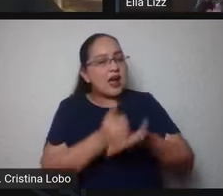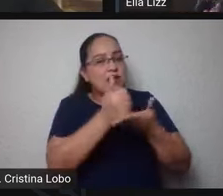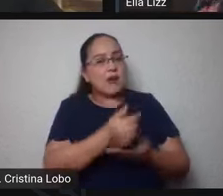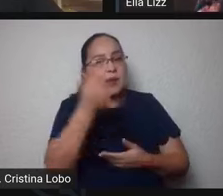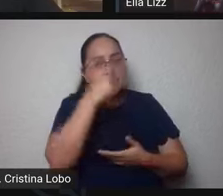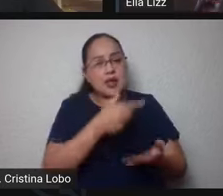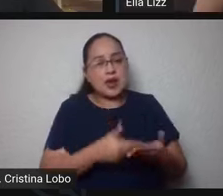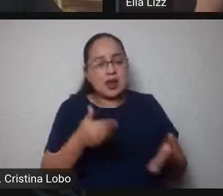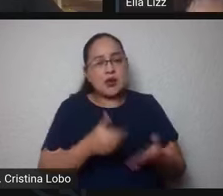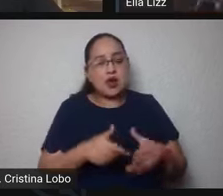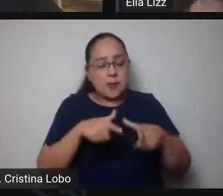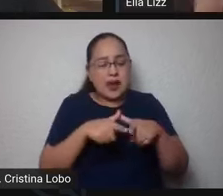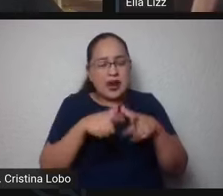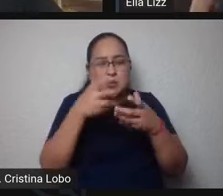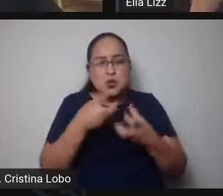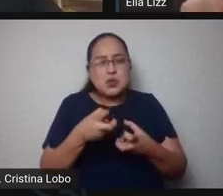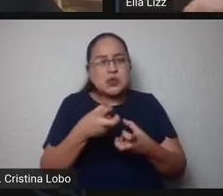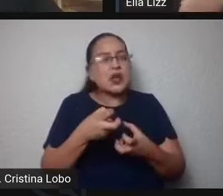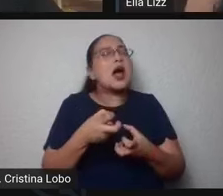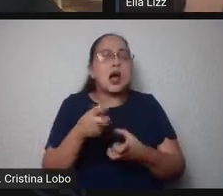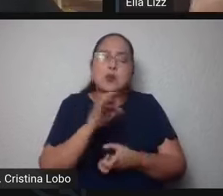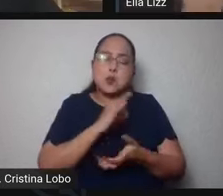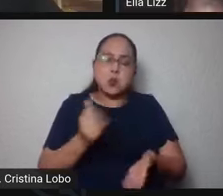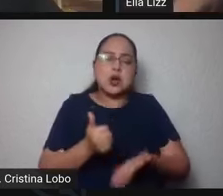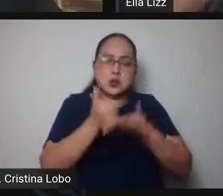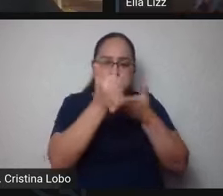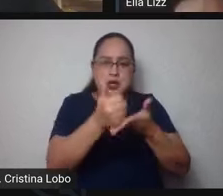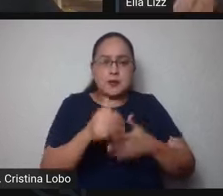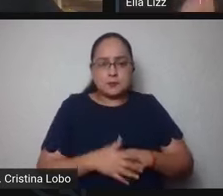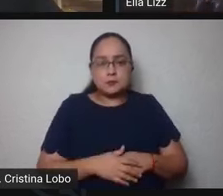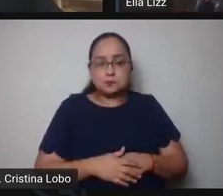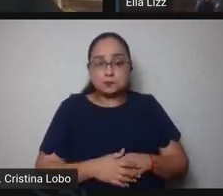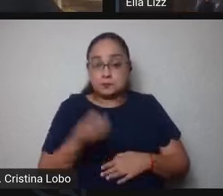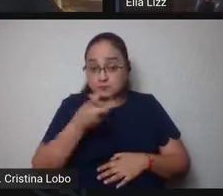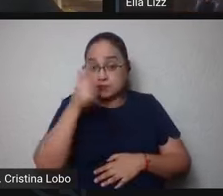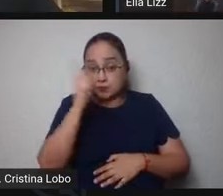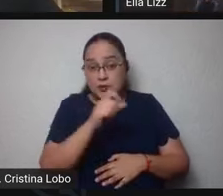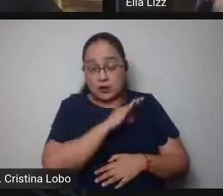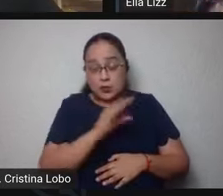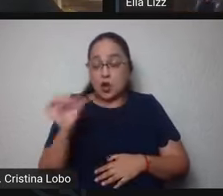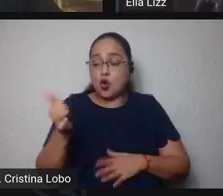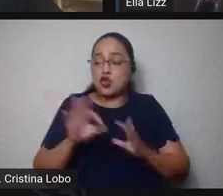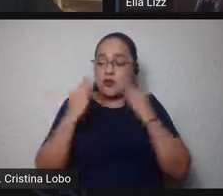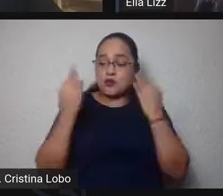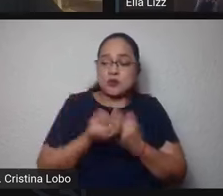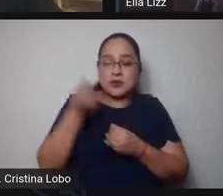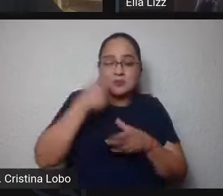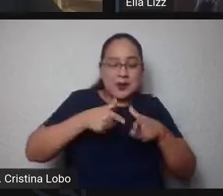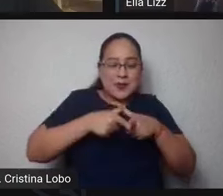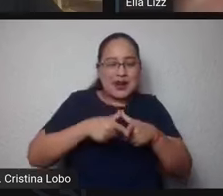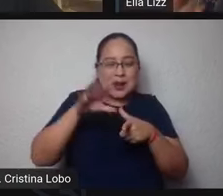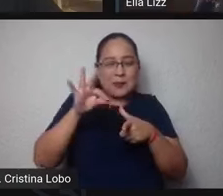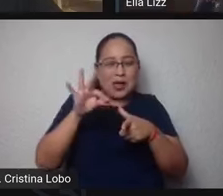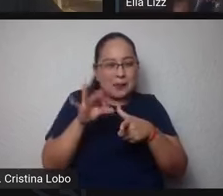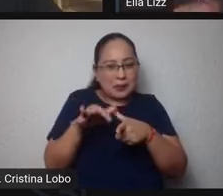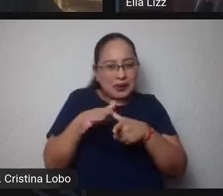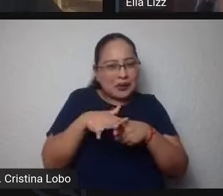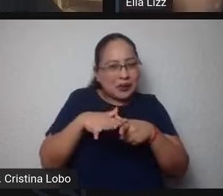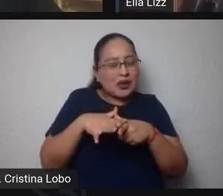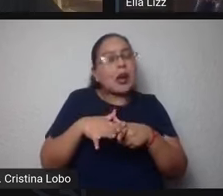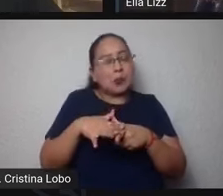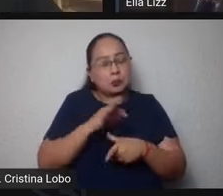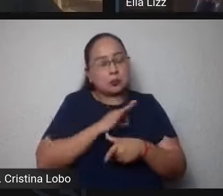el vaginismo y a tratar de que puedas tener alternativas de lubricación. Entonces, el mal humor también por la edad